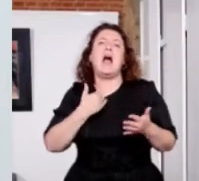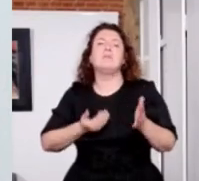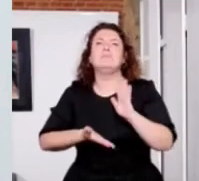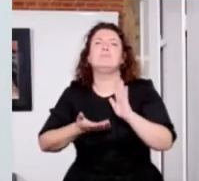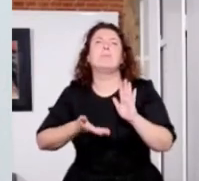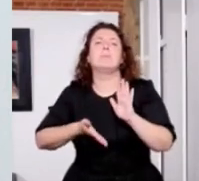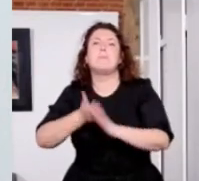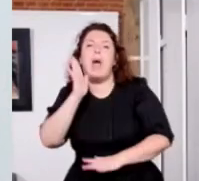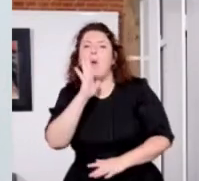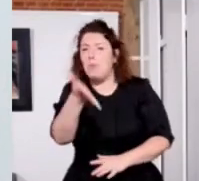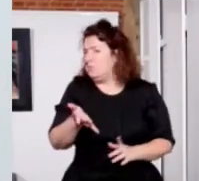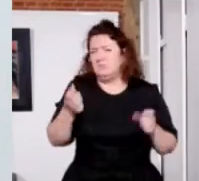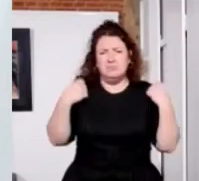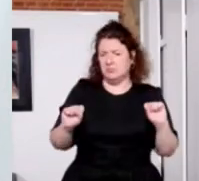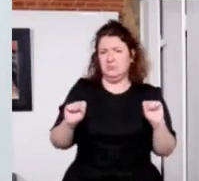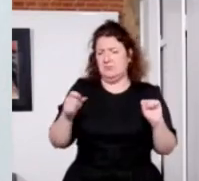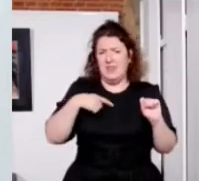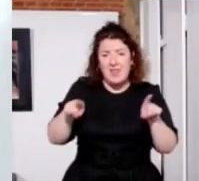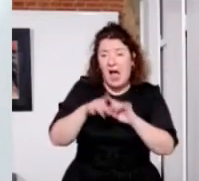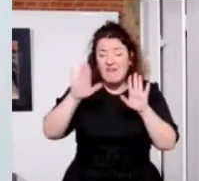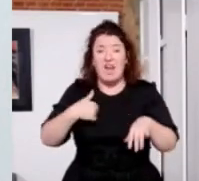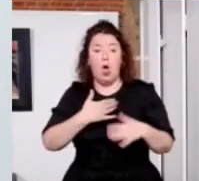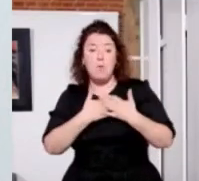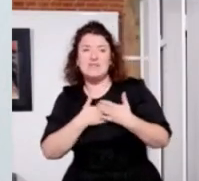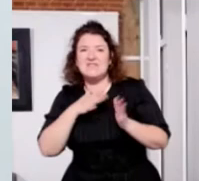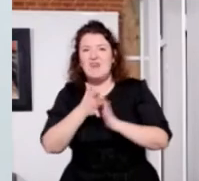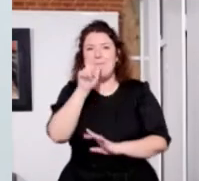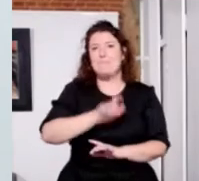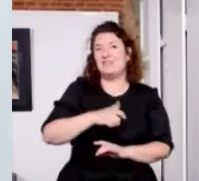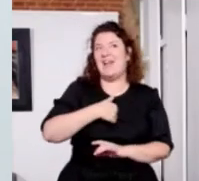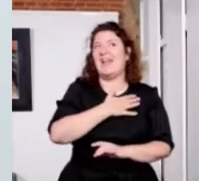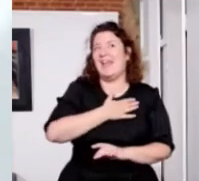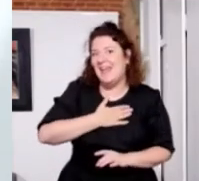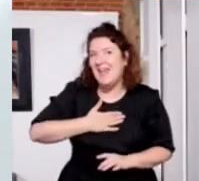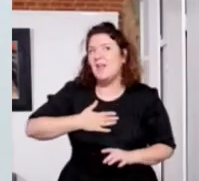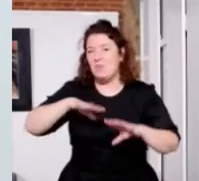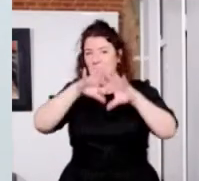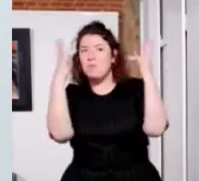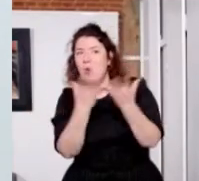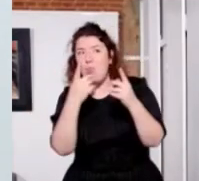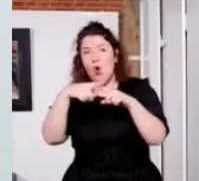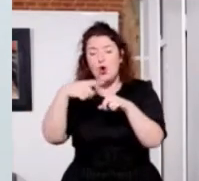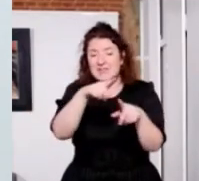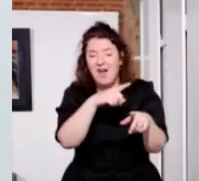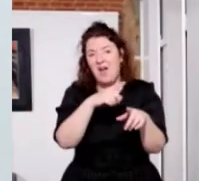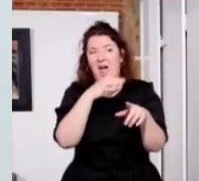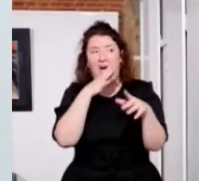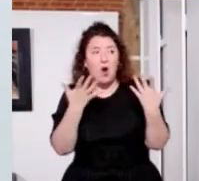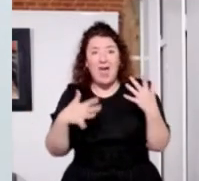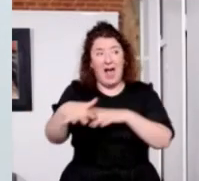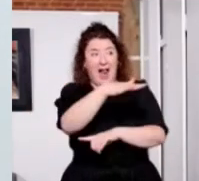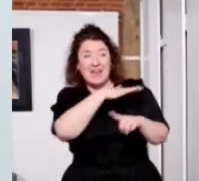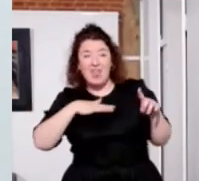final nos convertimos en personas que podemos transformar lo que ocurre a nuestro alrededor.